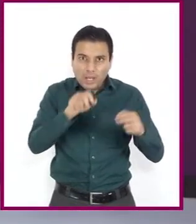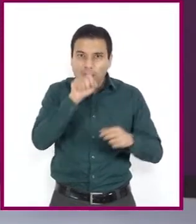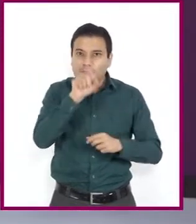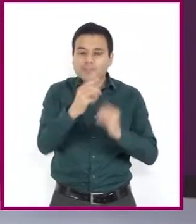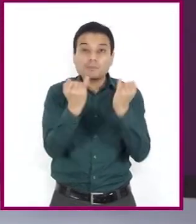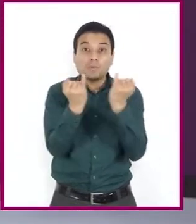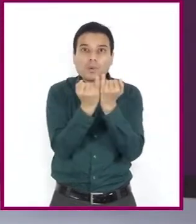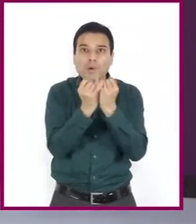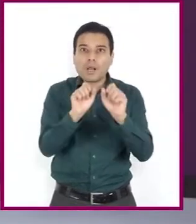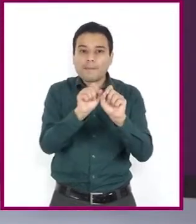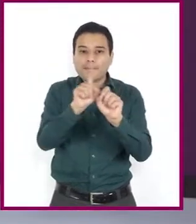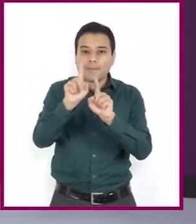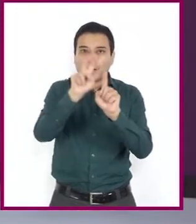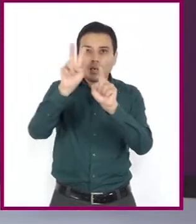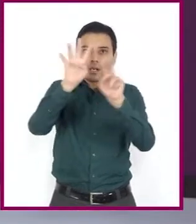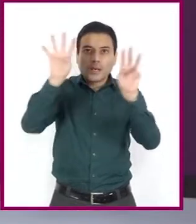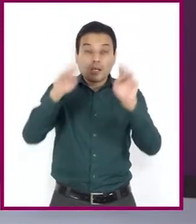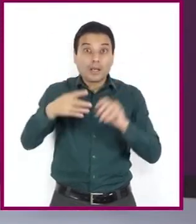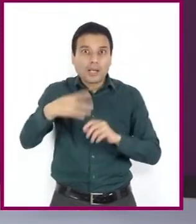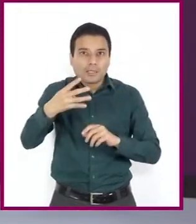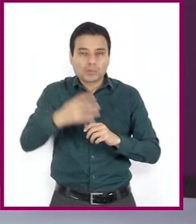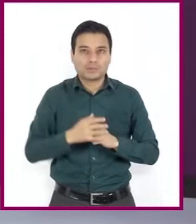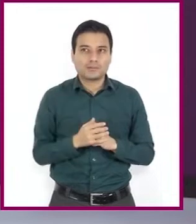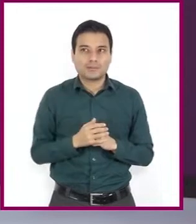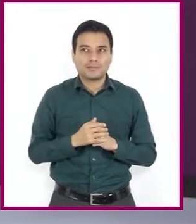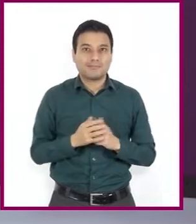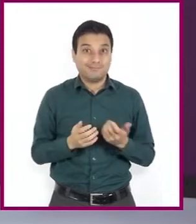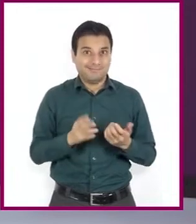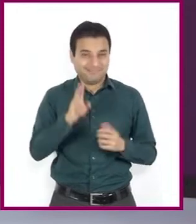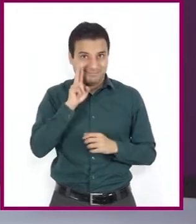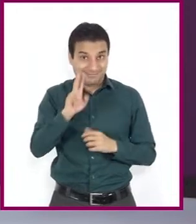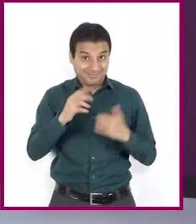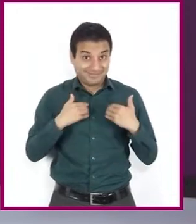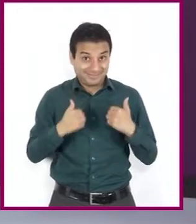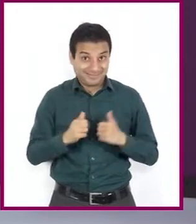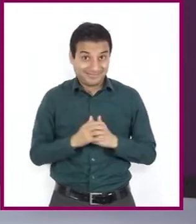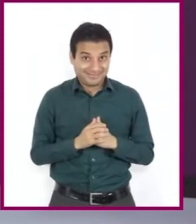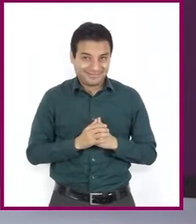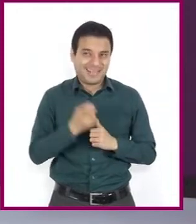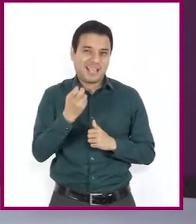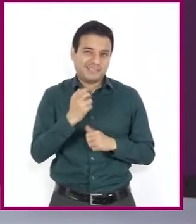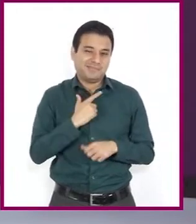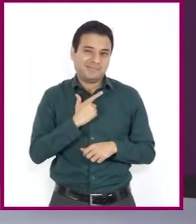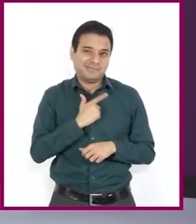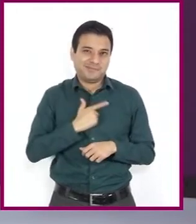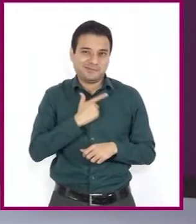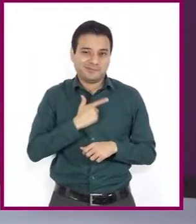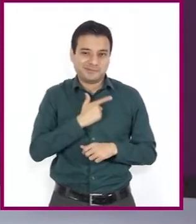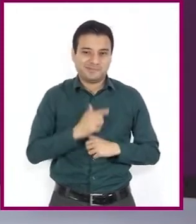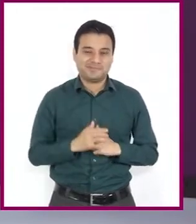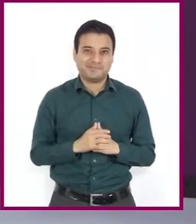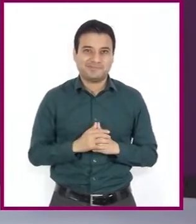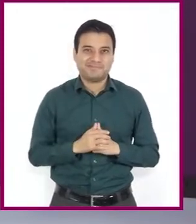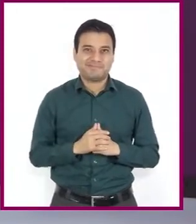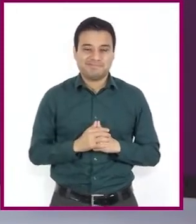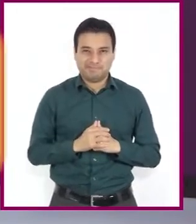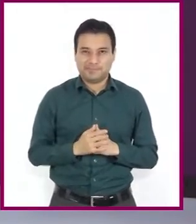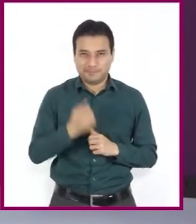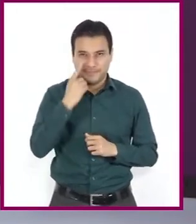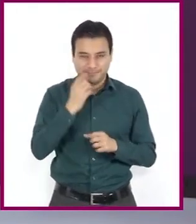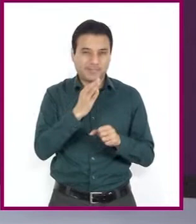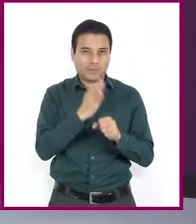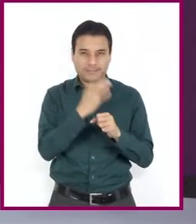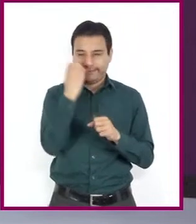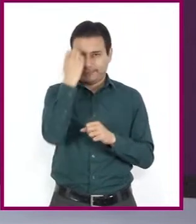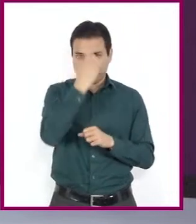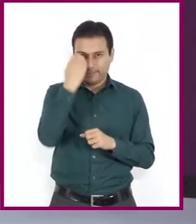les pareció la historia? ¿Esperaban el final? A mí me gustó mucho este tipo de cuentos. Para comenzar nuestro